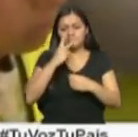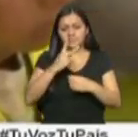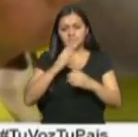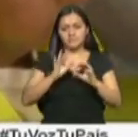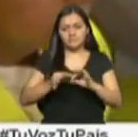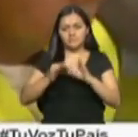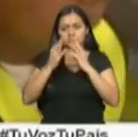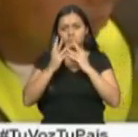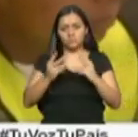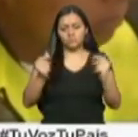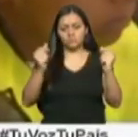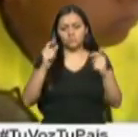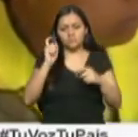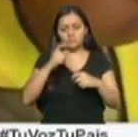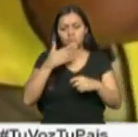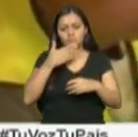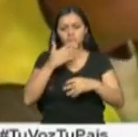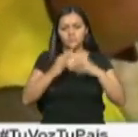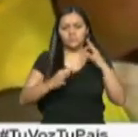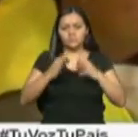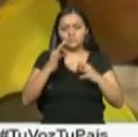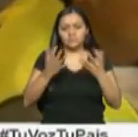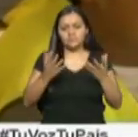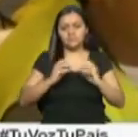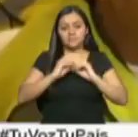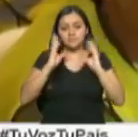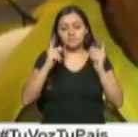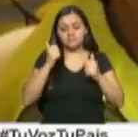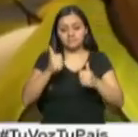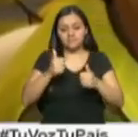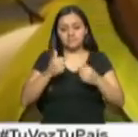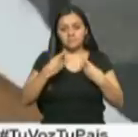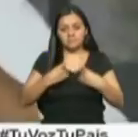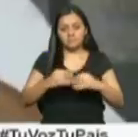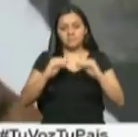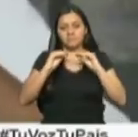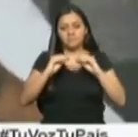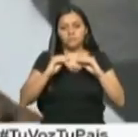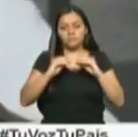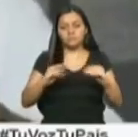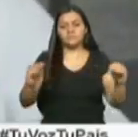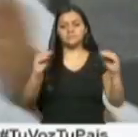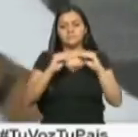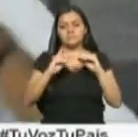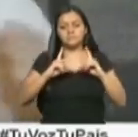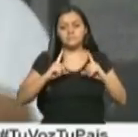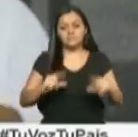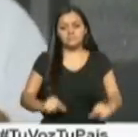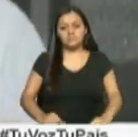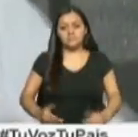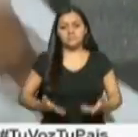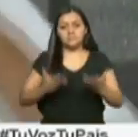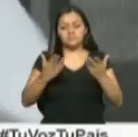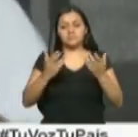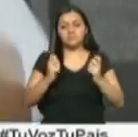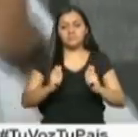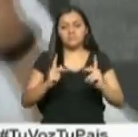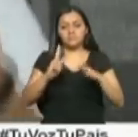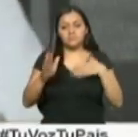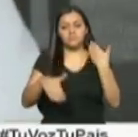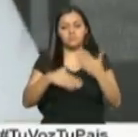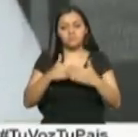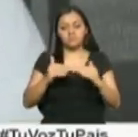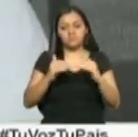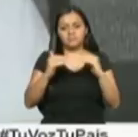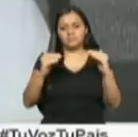intervenir, intervenir con justicia, intervenir con educación, intervenir con salud, dar oportunidades a todas